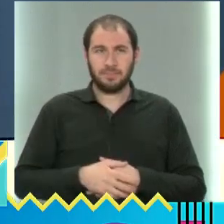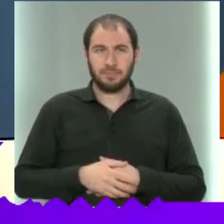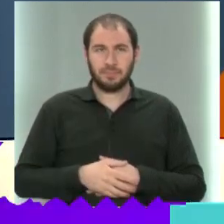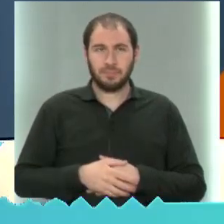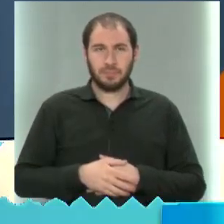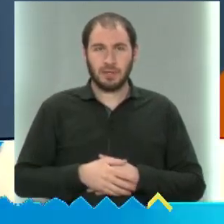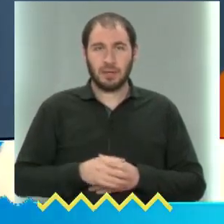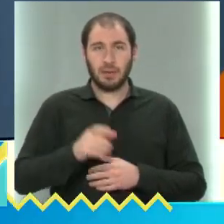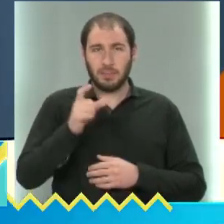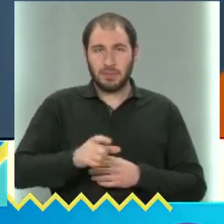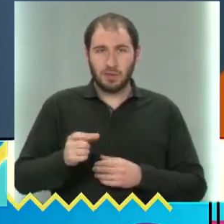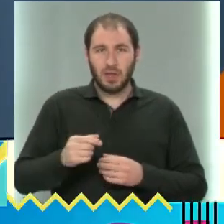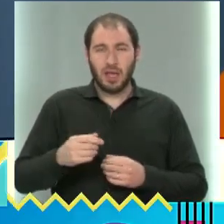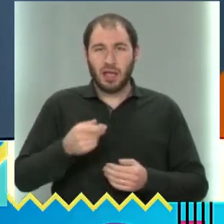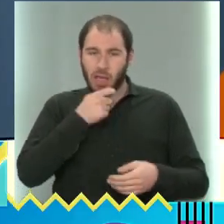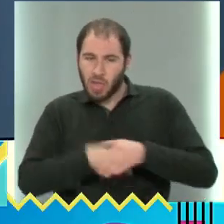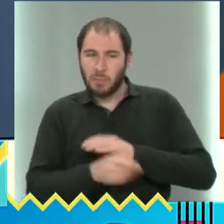nadie evade porque quiere.